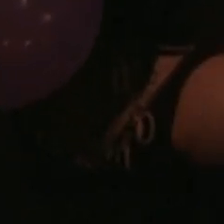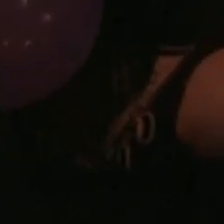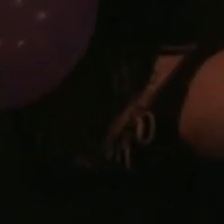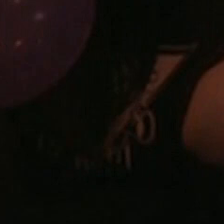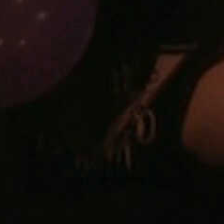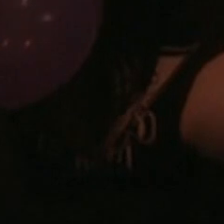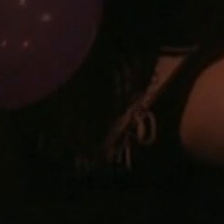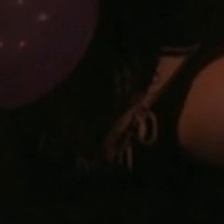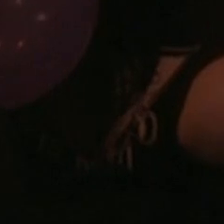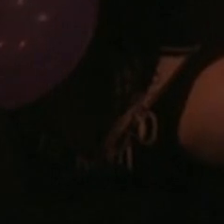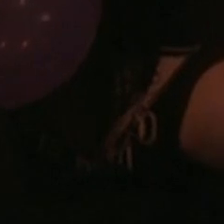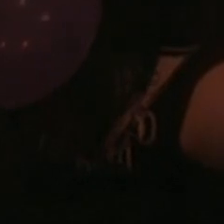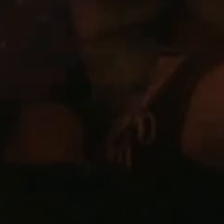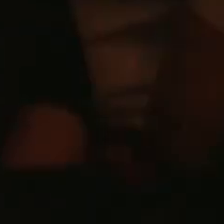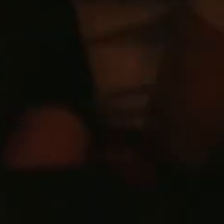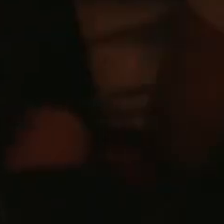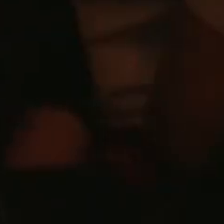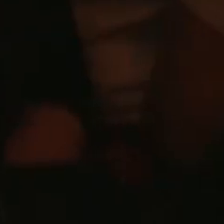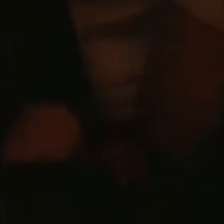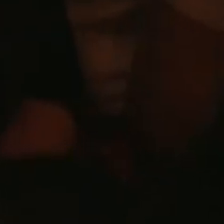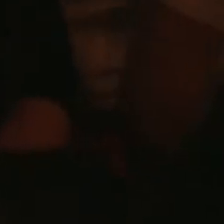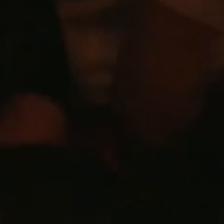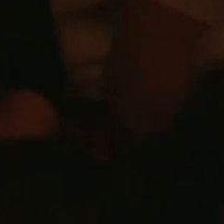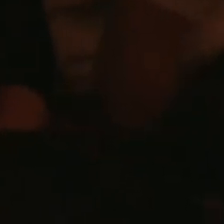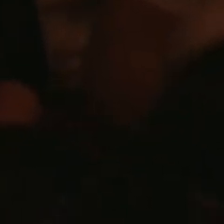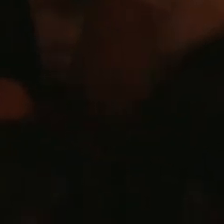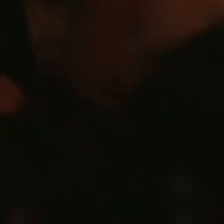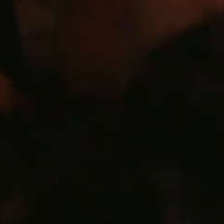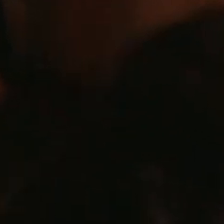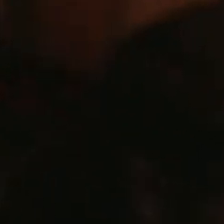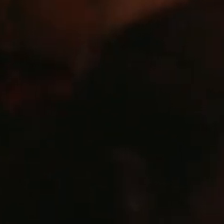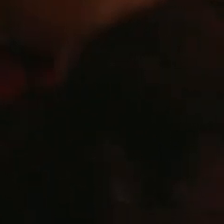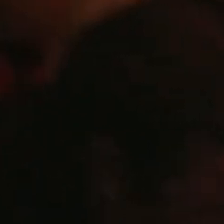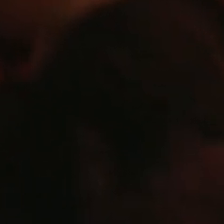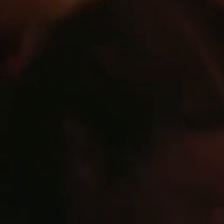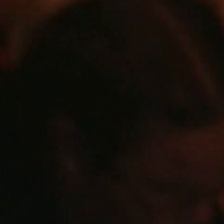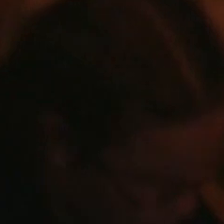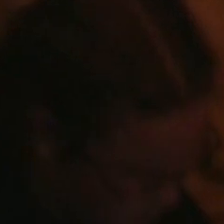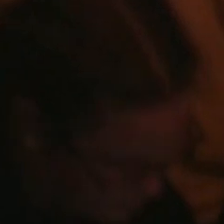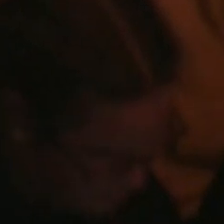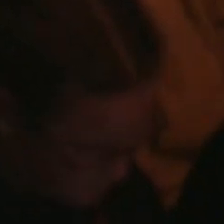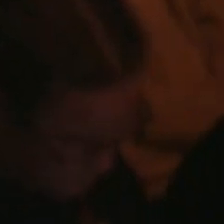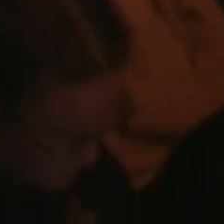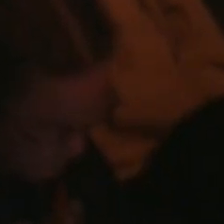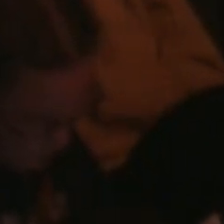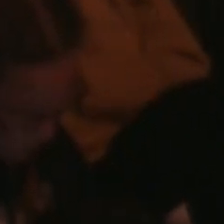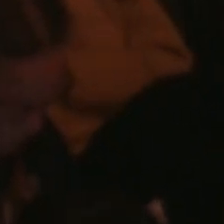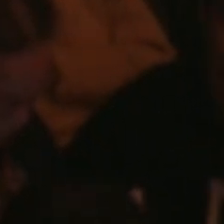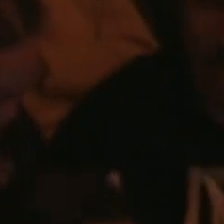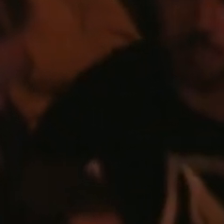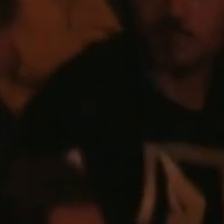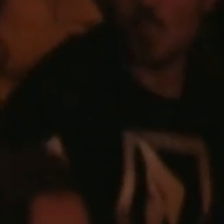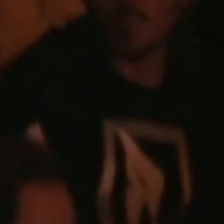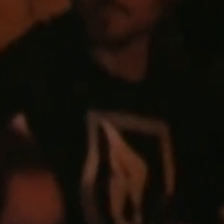vienen a concursar. Pero la buena o mala noticia, depende de cómo se vea, me imagino que más mala que buena, es que de cada tres